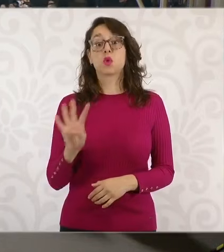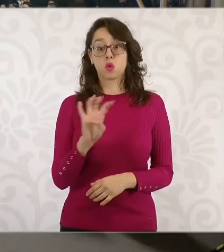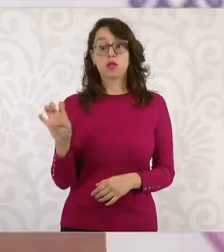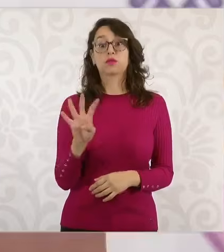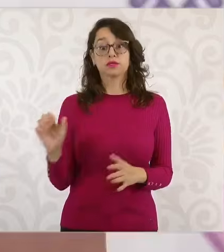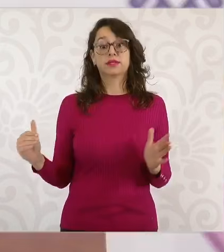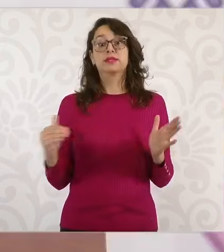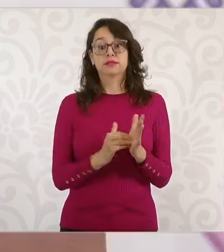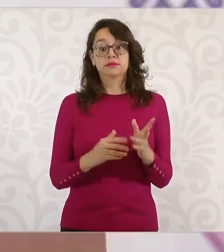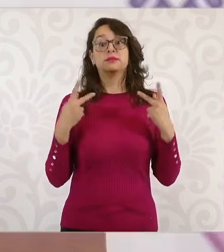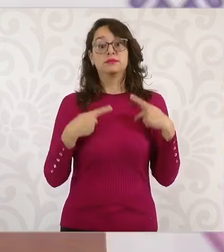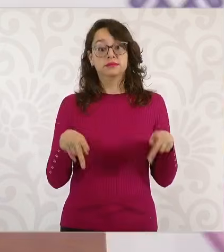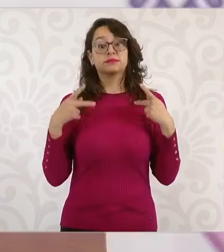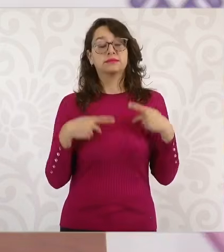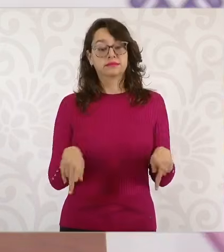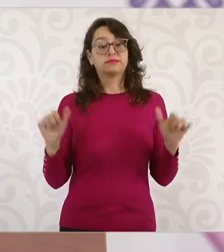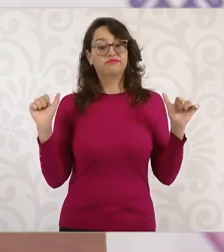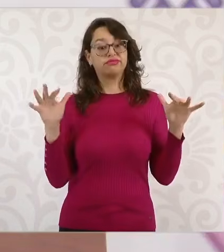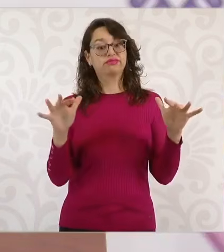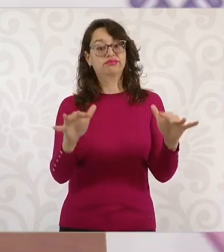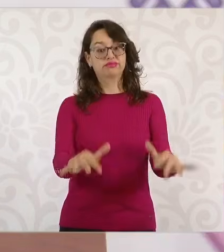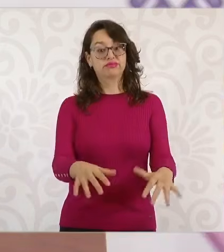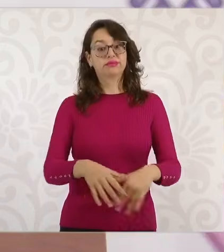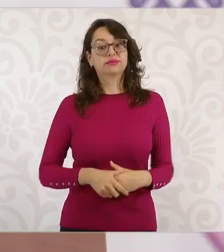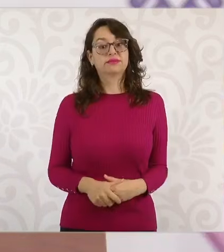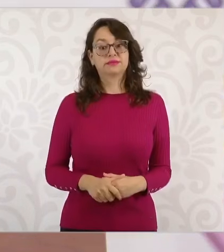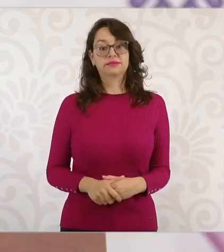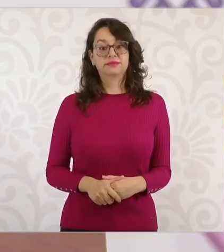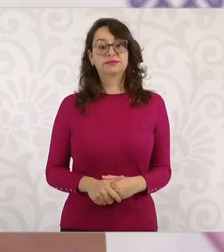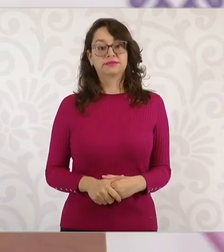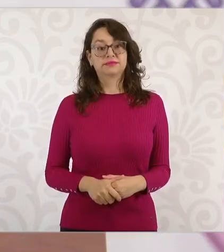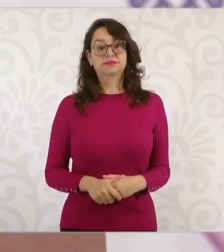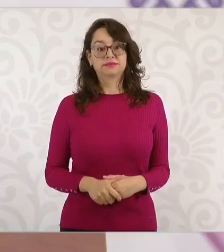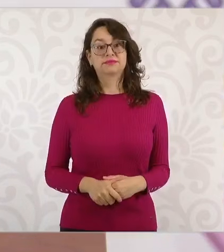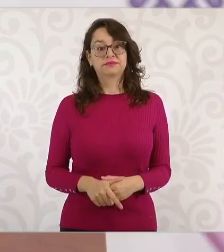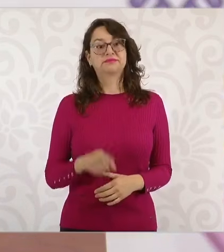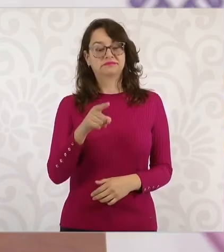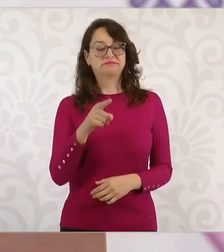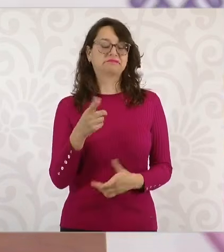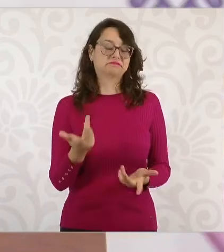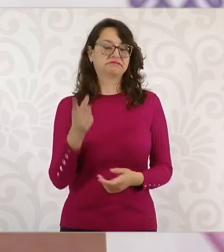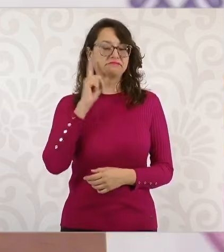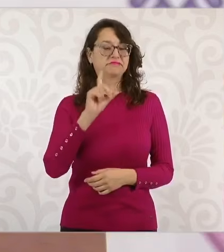400,000 personas exactamente. Sí, muy querida Shakira por